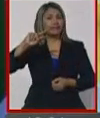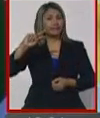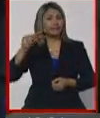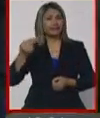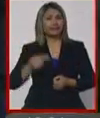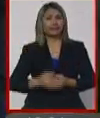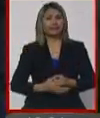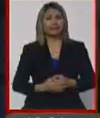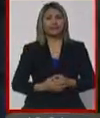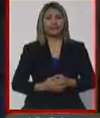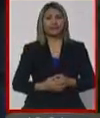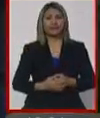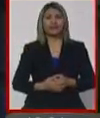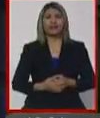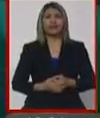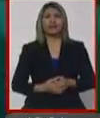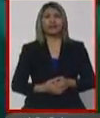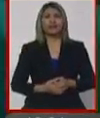delitos